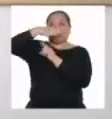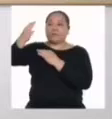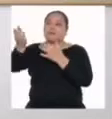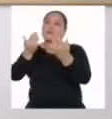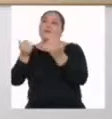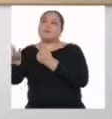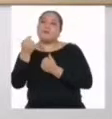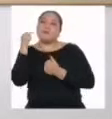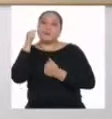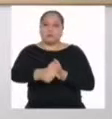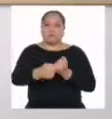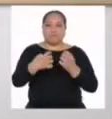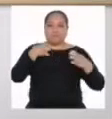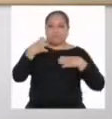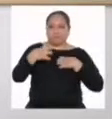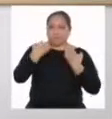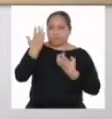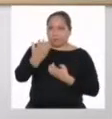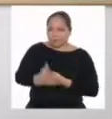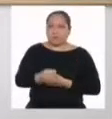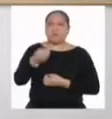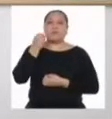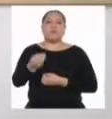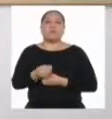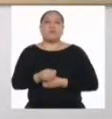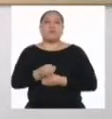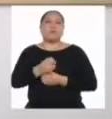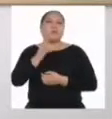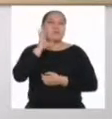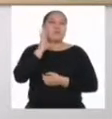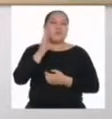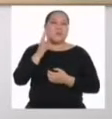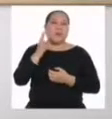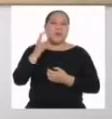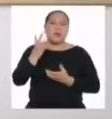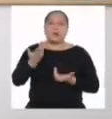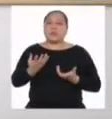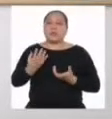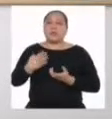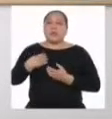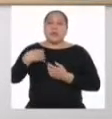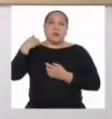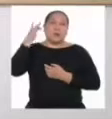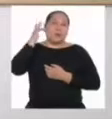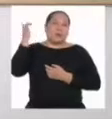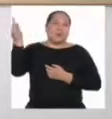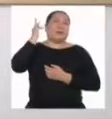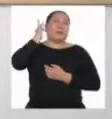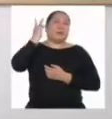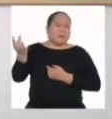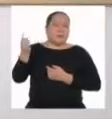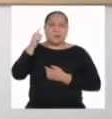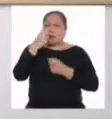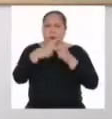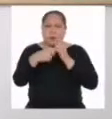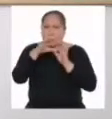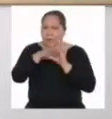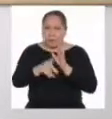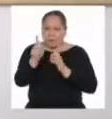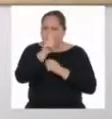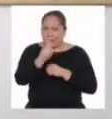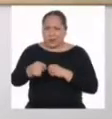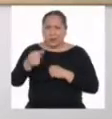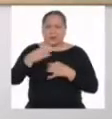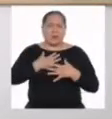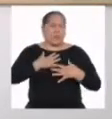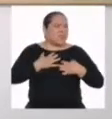ese tipo de denuncias. Y es que la contaminación sonora no es un problema menor. Esta ocasiona en las